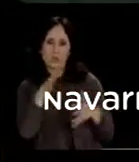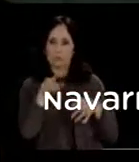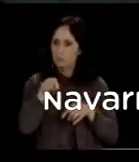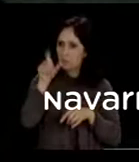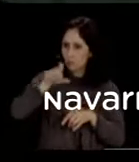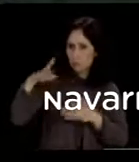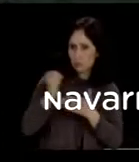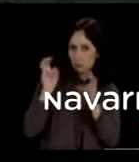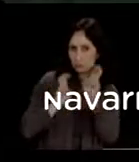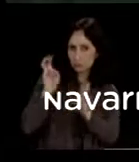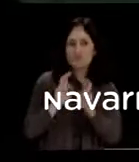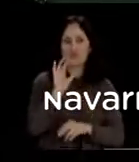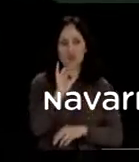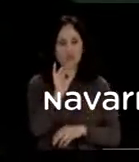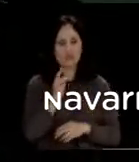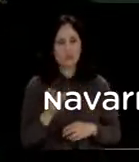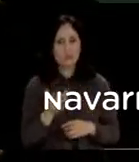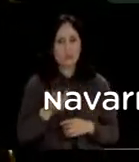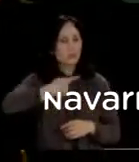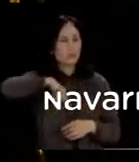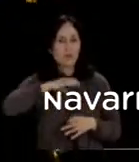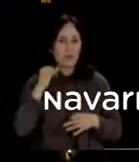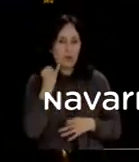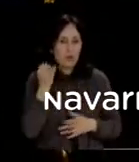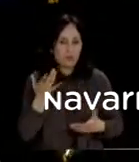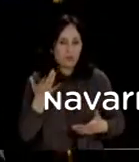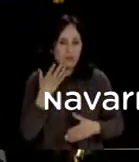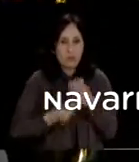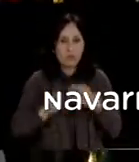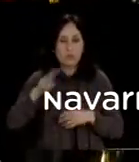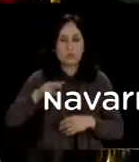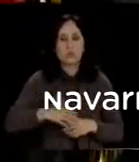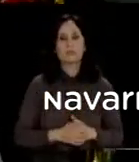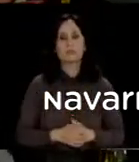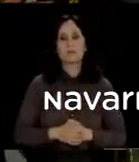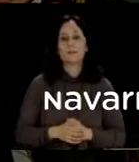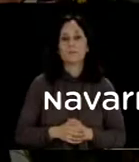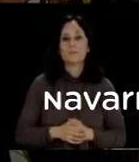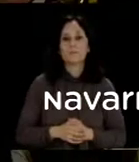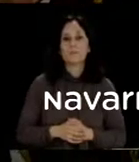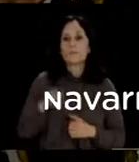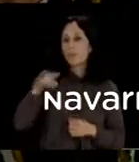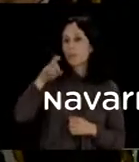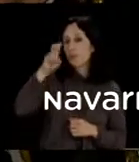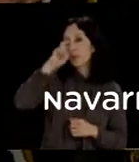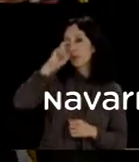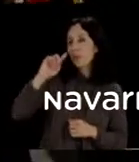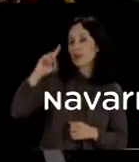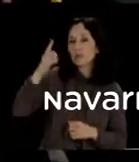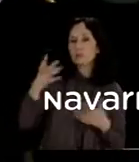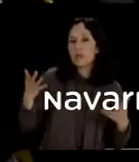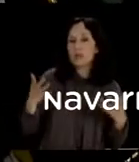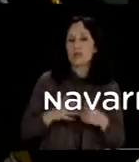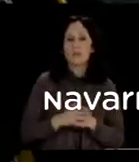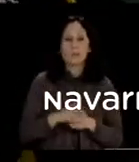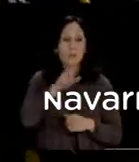venido todo el mundo o no? Sí, sí. Somos todos fijos, no fallamos. Aquí, ¿el más veterano quién es? Aquí el que más...